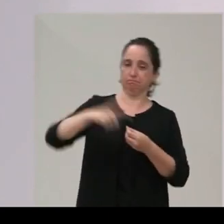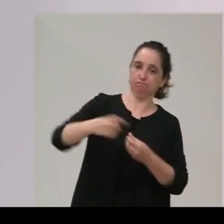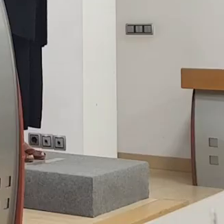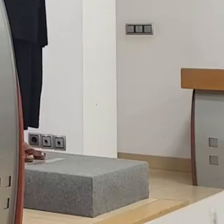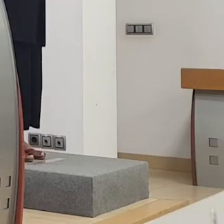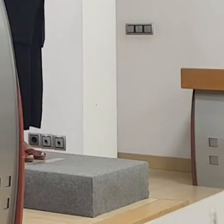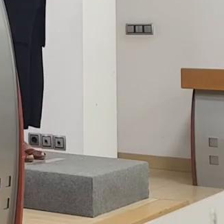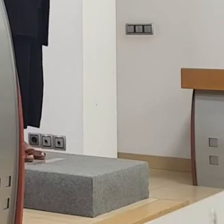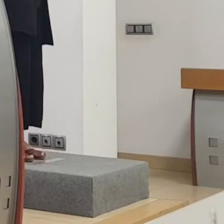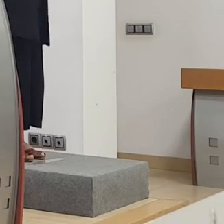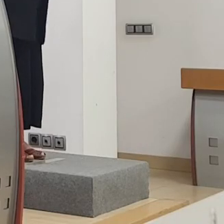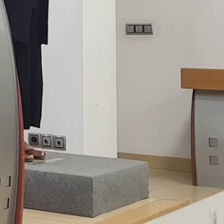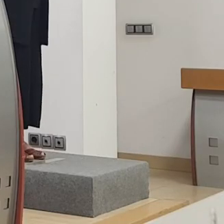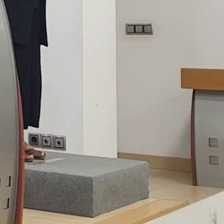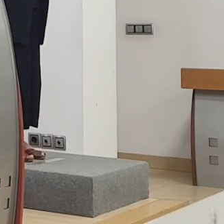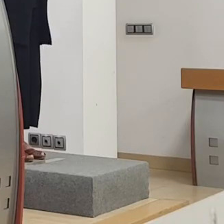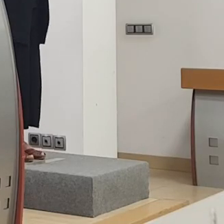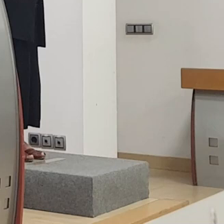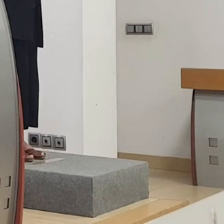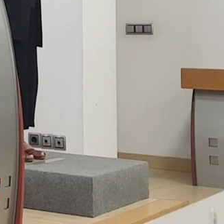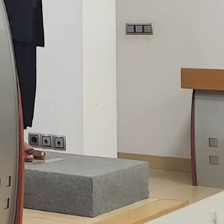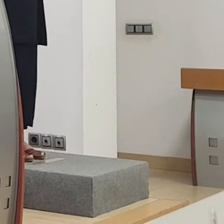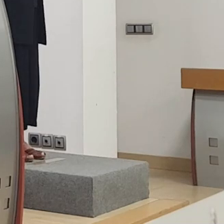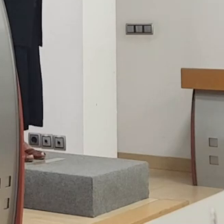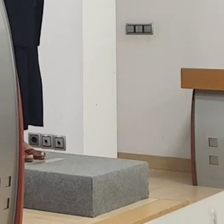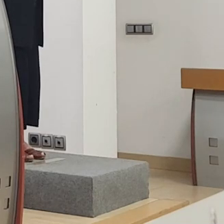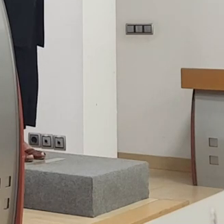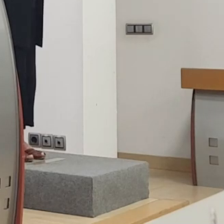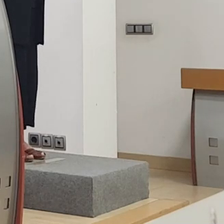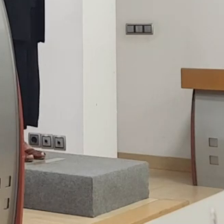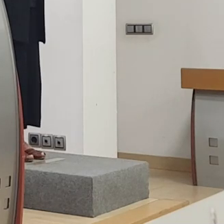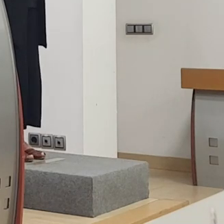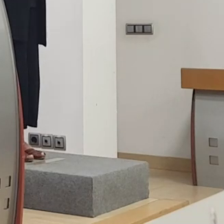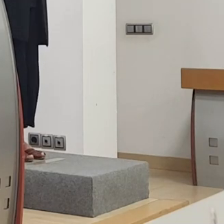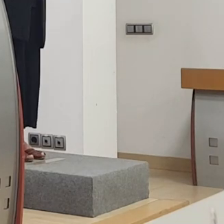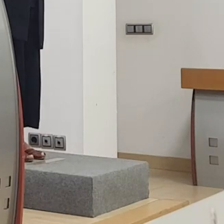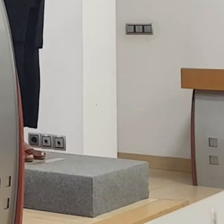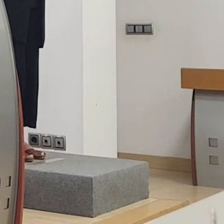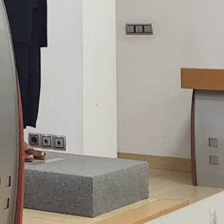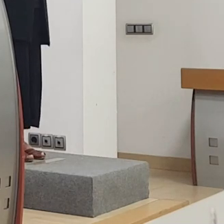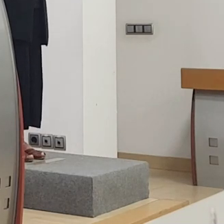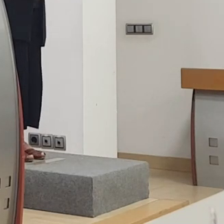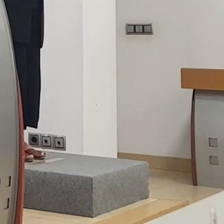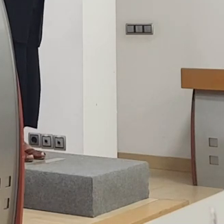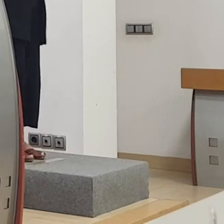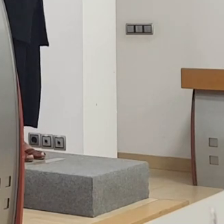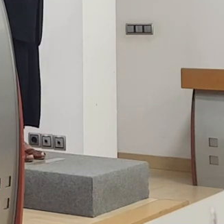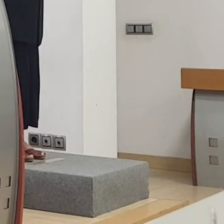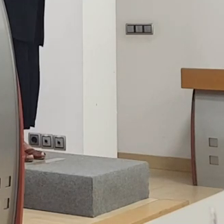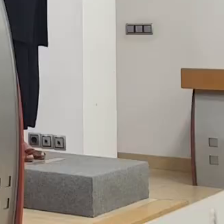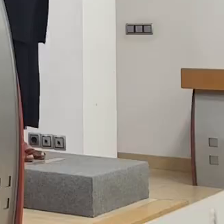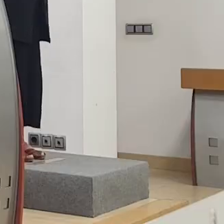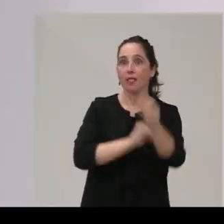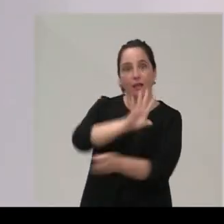volverá a pensar y a proyectar y a evaluar esos proyectos piloto para después que